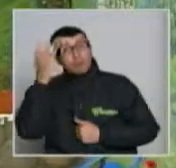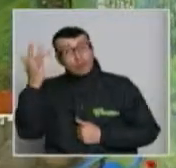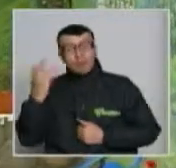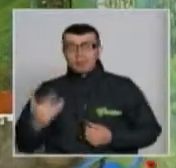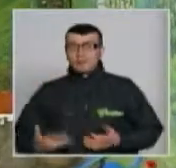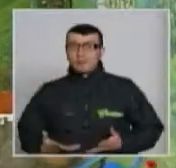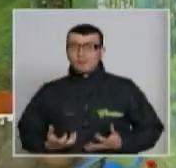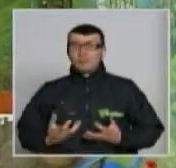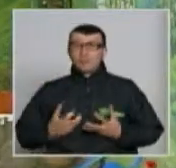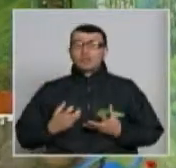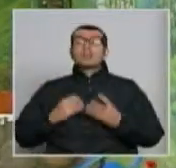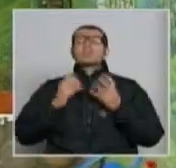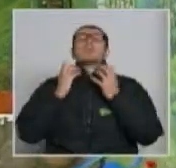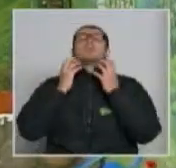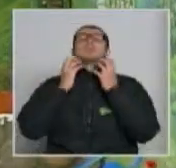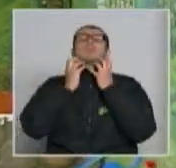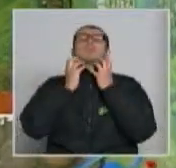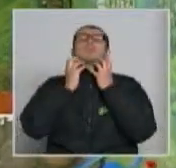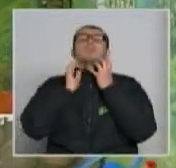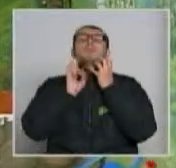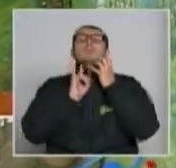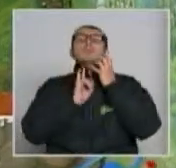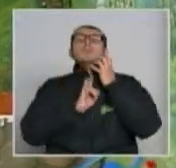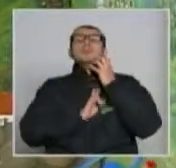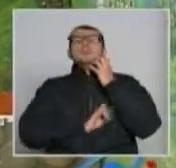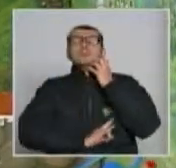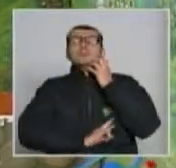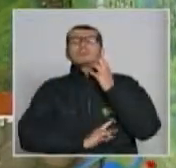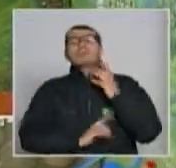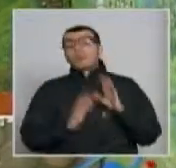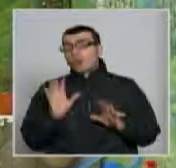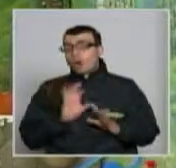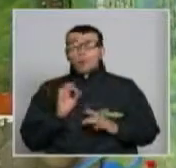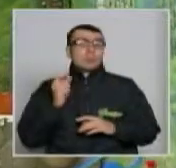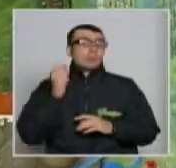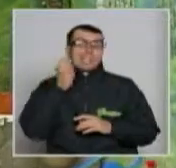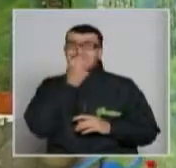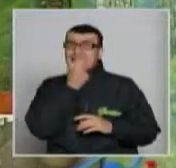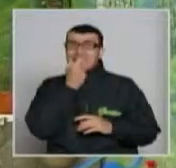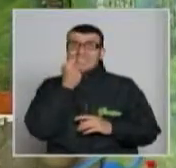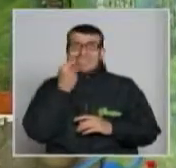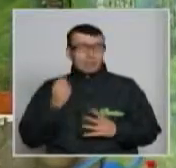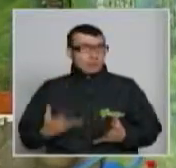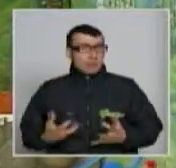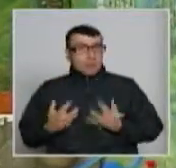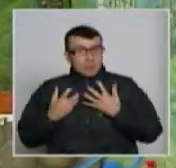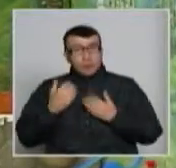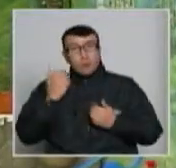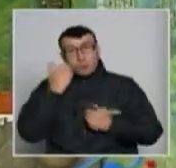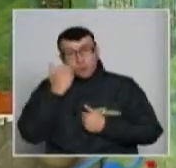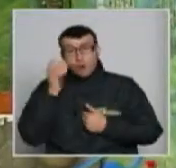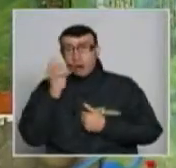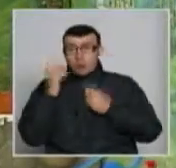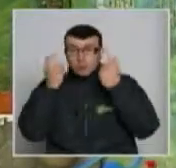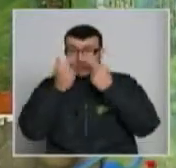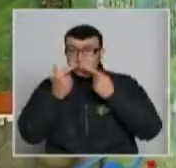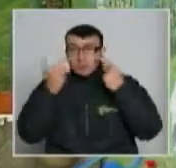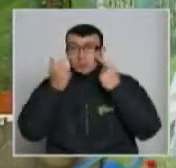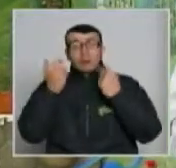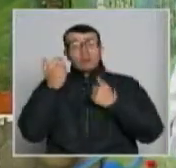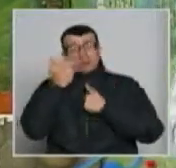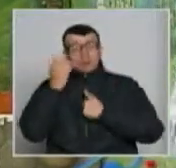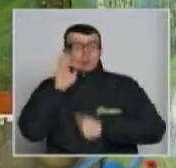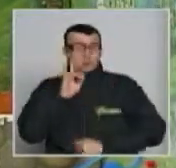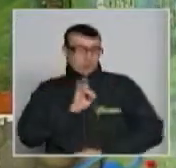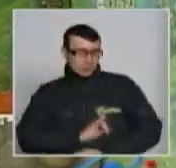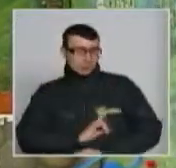infecciosos de amigdalitis crónica, de problemas odontológicos infecciosos crónicos y aún hasta de sinusitis. La gente